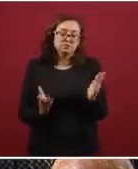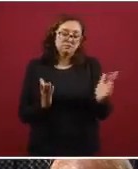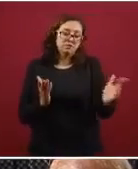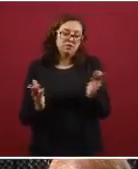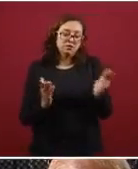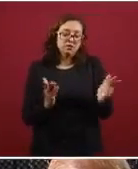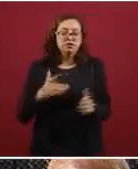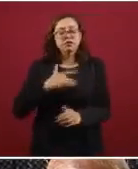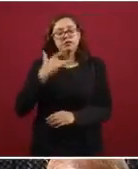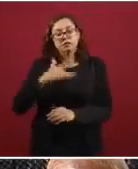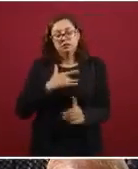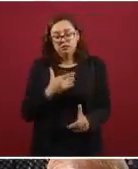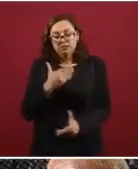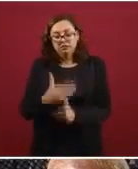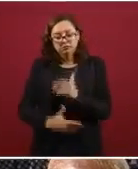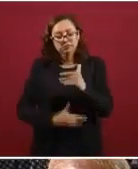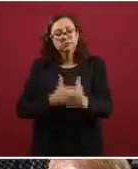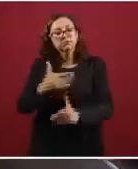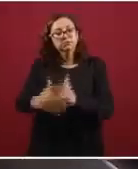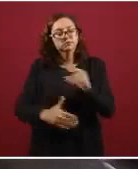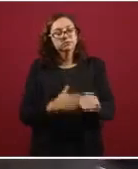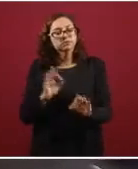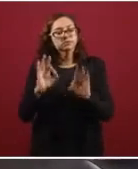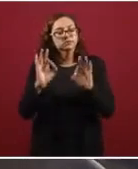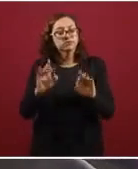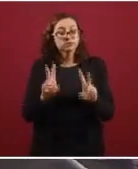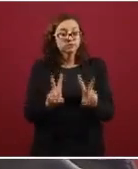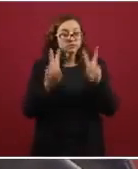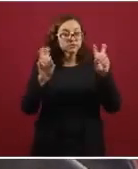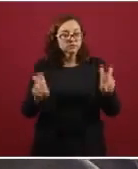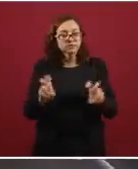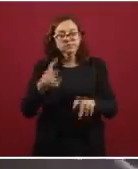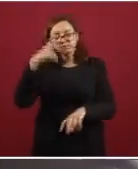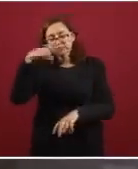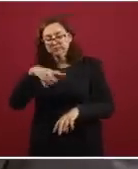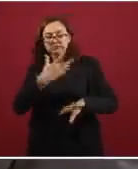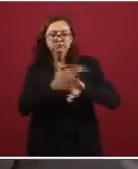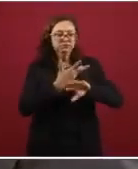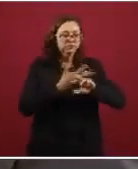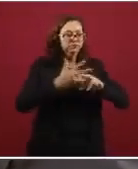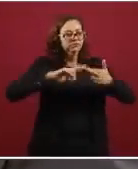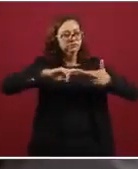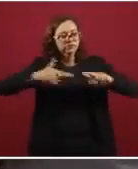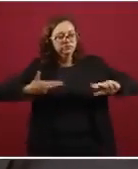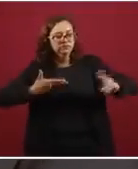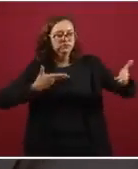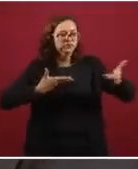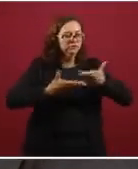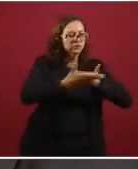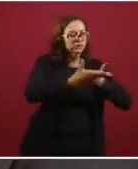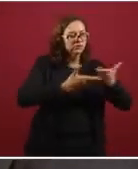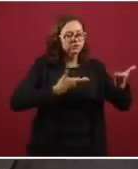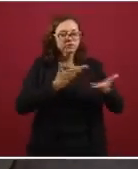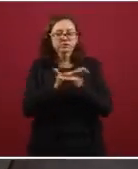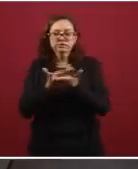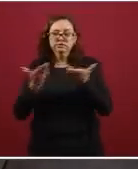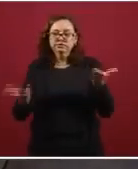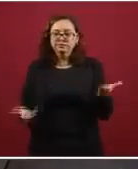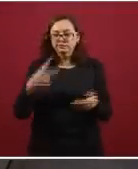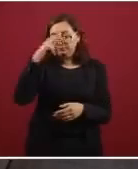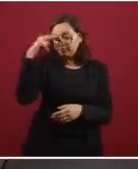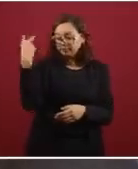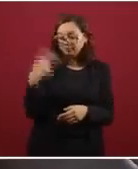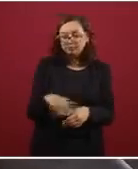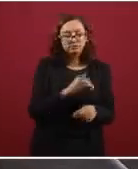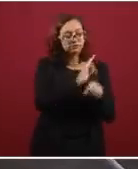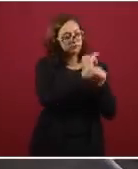un tratado de cooperación entre México y Estados Unidos en esa materia. Y en esta ocasión México va a reunir toda la